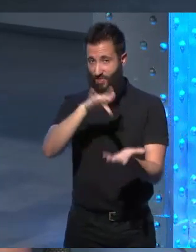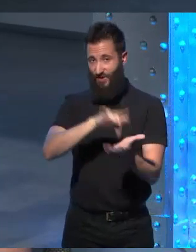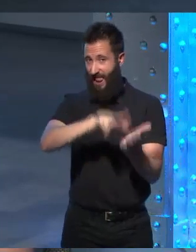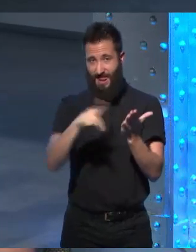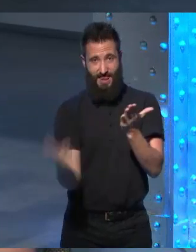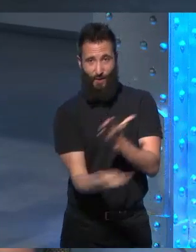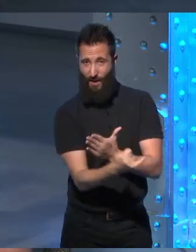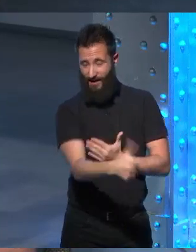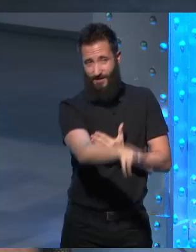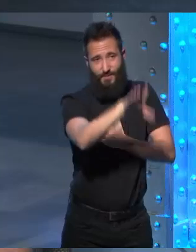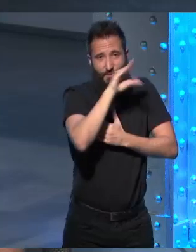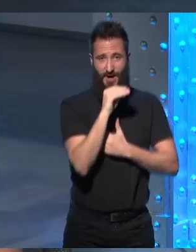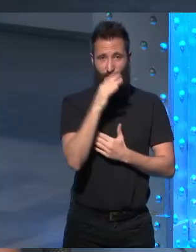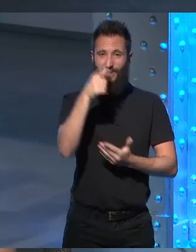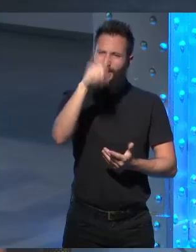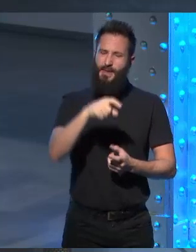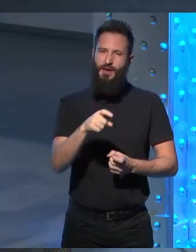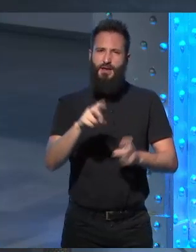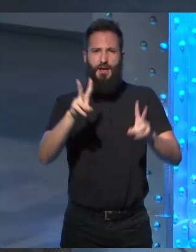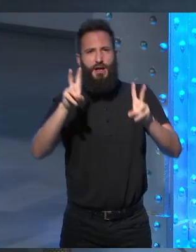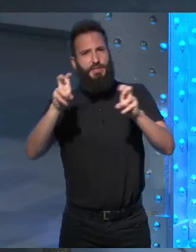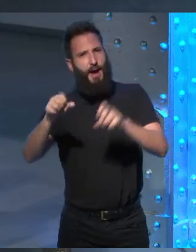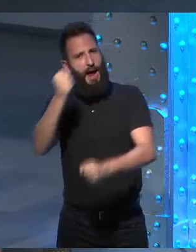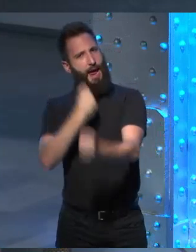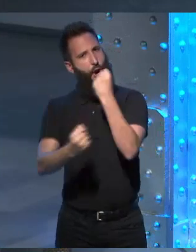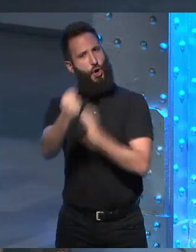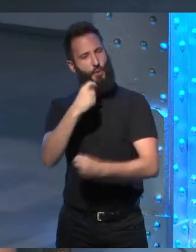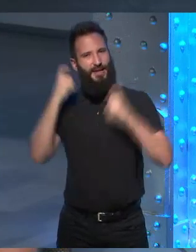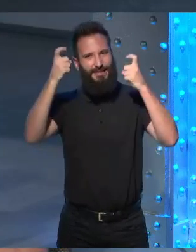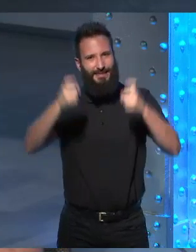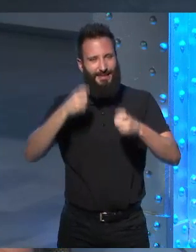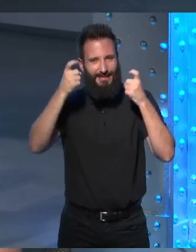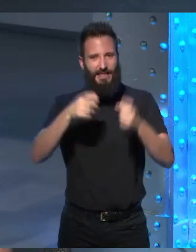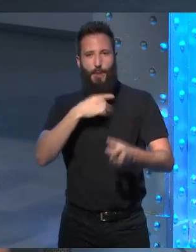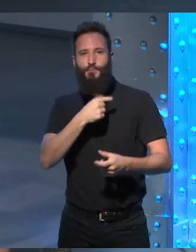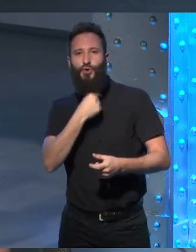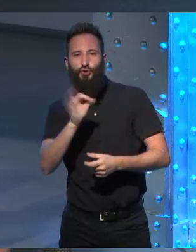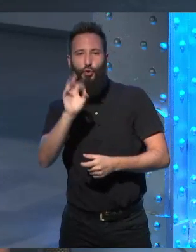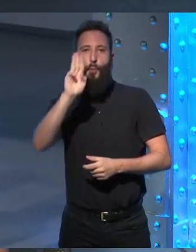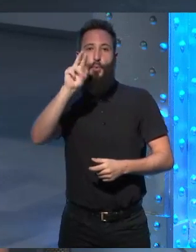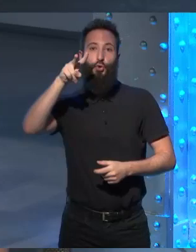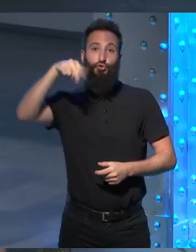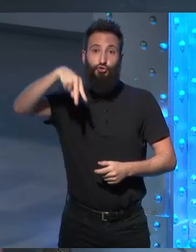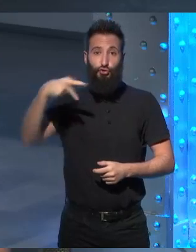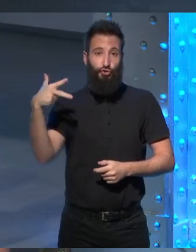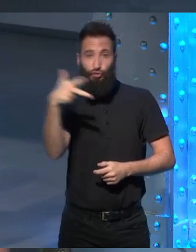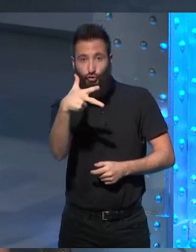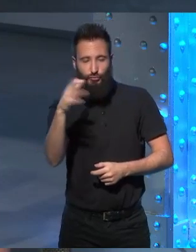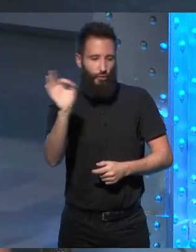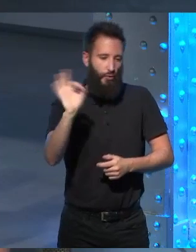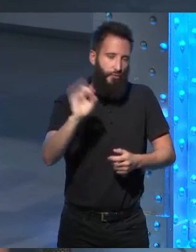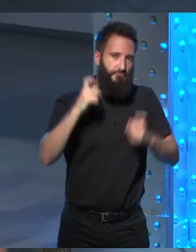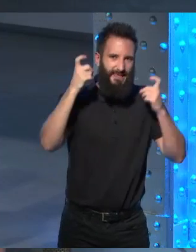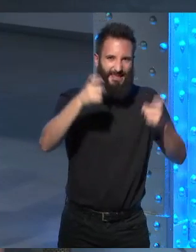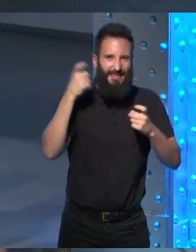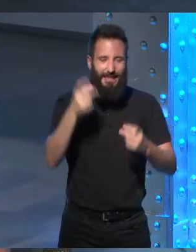es muy complicado en temas económicos encontrar el punch, ¿no?, o el running gag, que se llama en humor, para que realmente eso haga gracia, porque hay